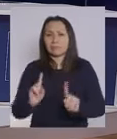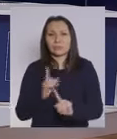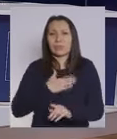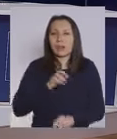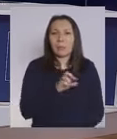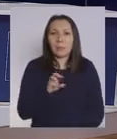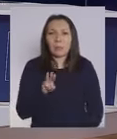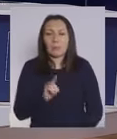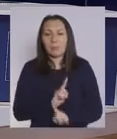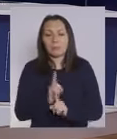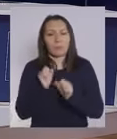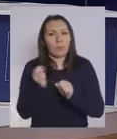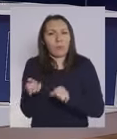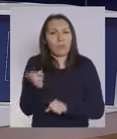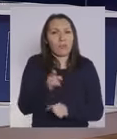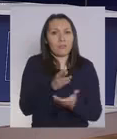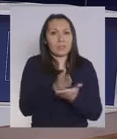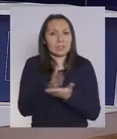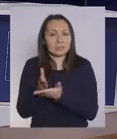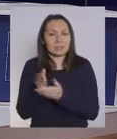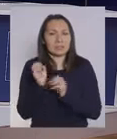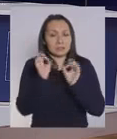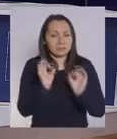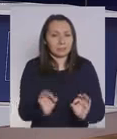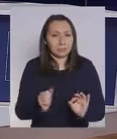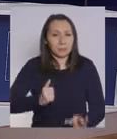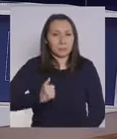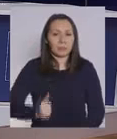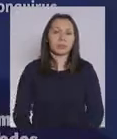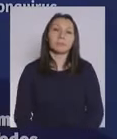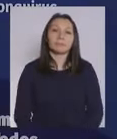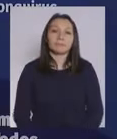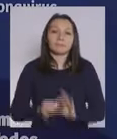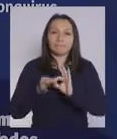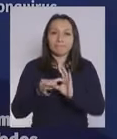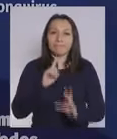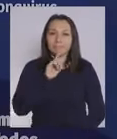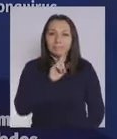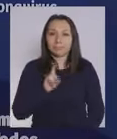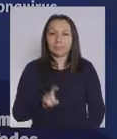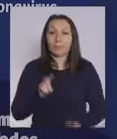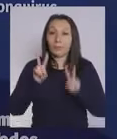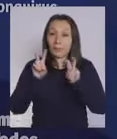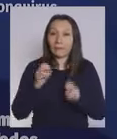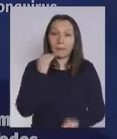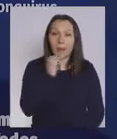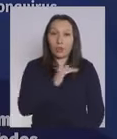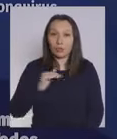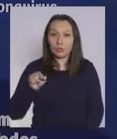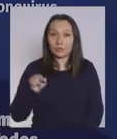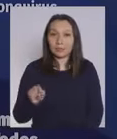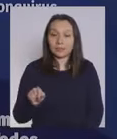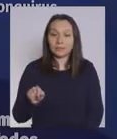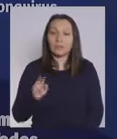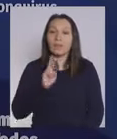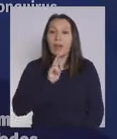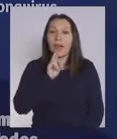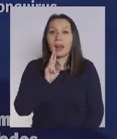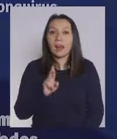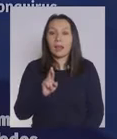padres y apoderados de que esto sea efectivo. Muchas gracias por la pregunta. Con respecto a los niños,